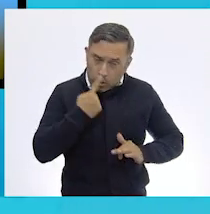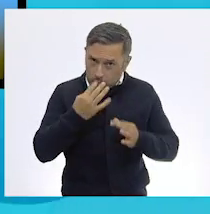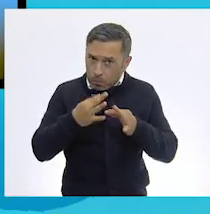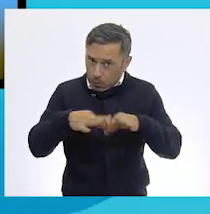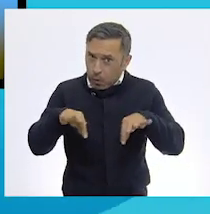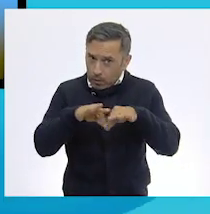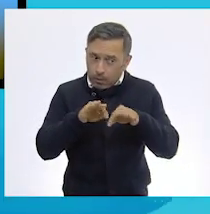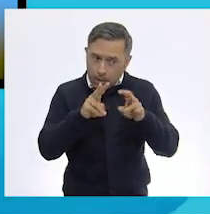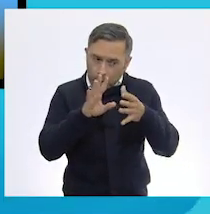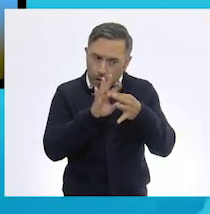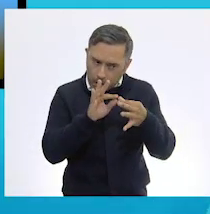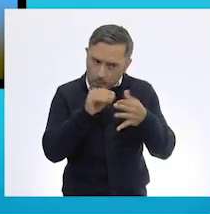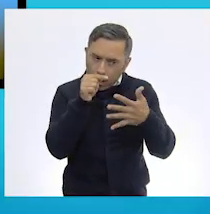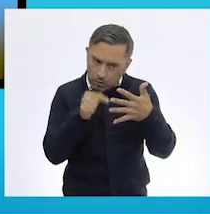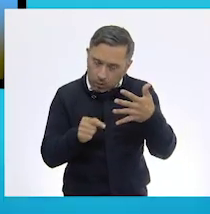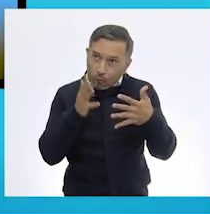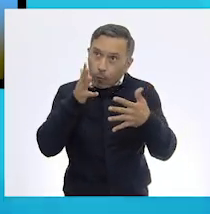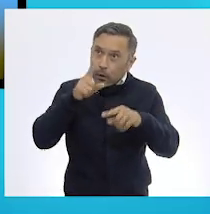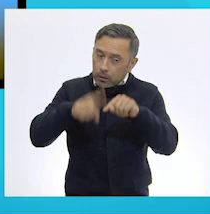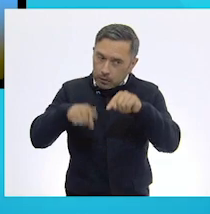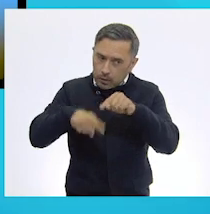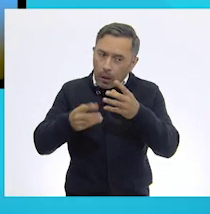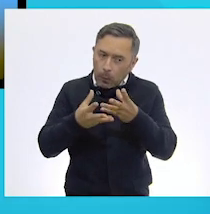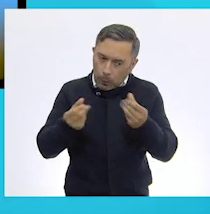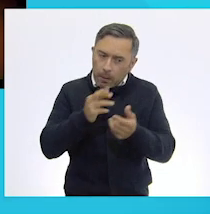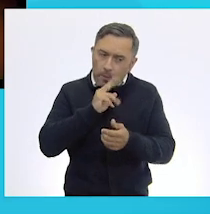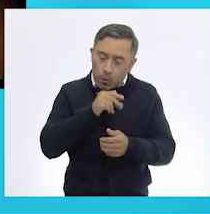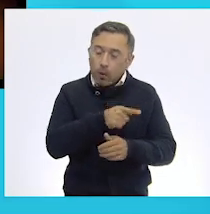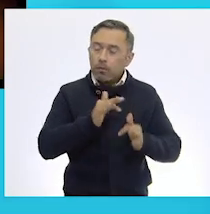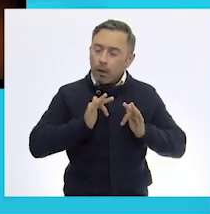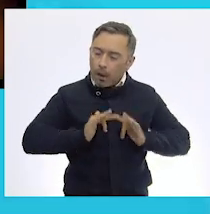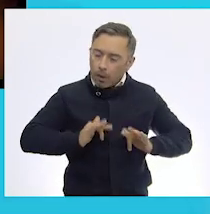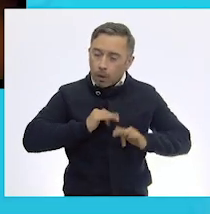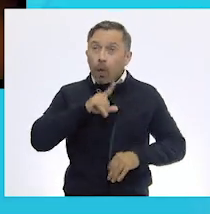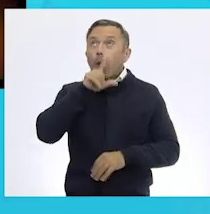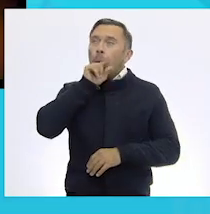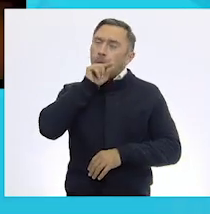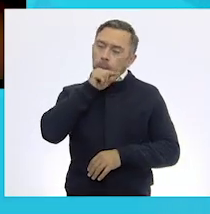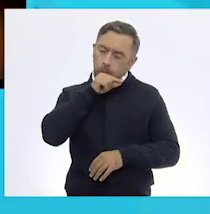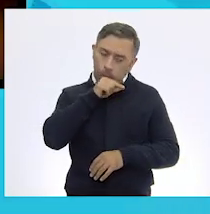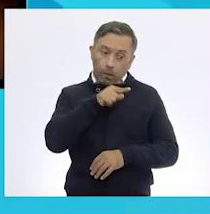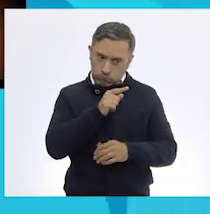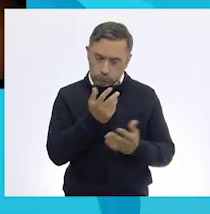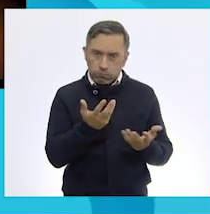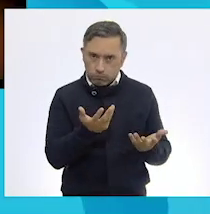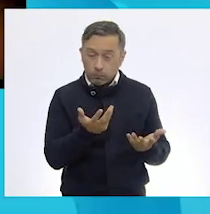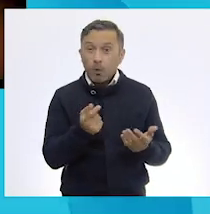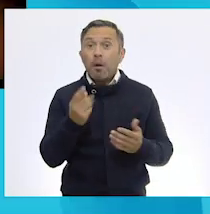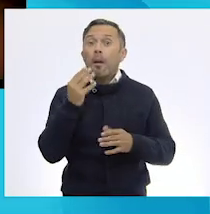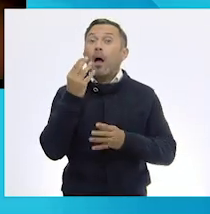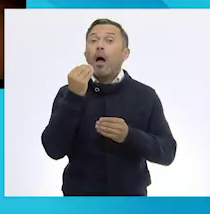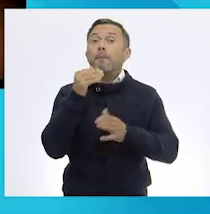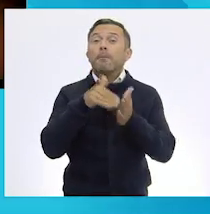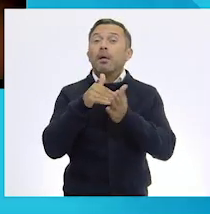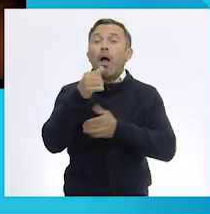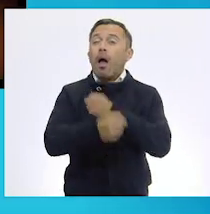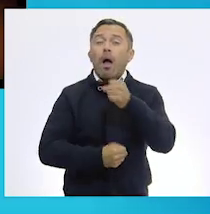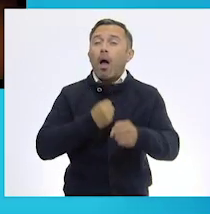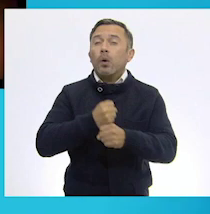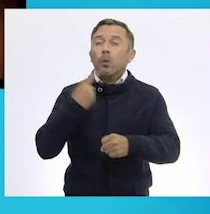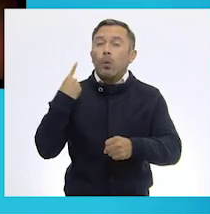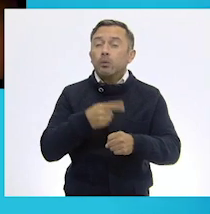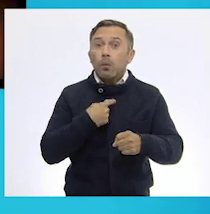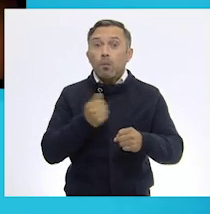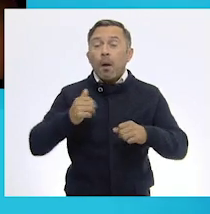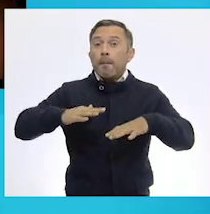mejorar. Tranquila, tranquila, respira. Eso. Por miles de años, las tortugas marinas han salido del cascarón en